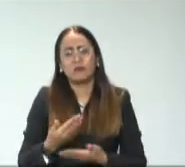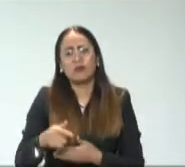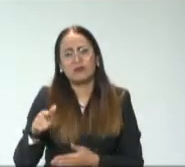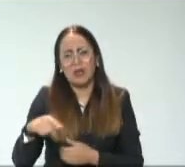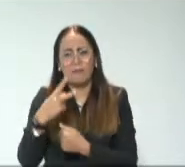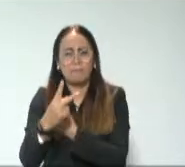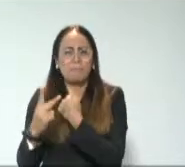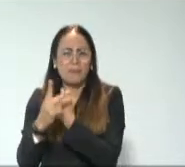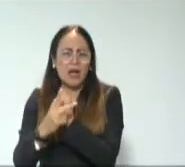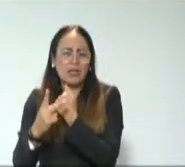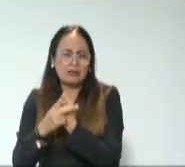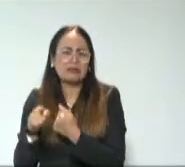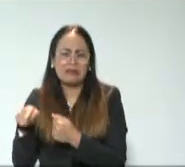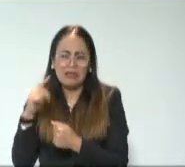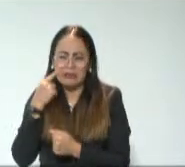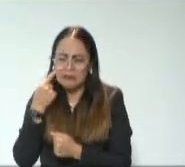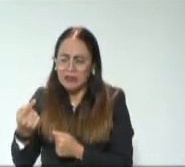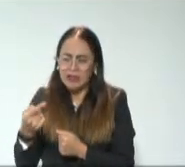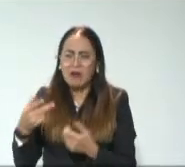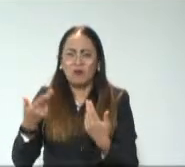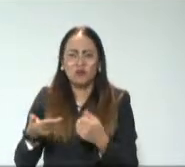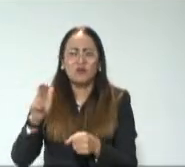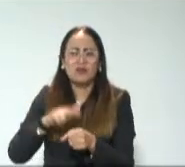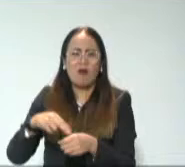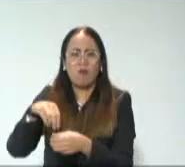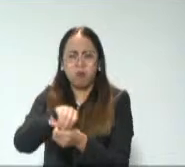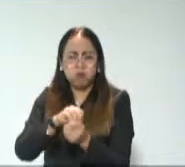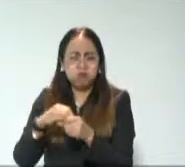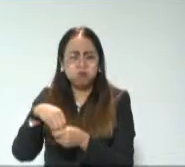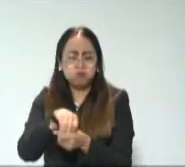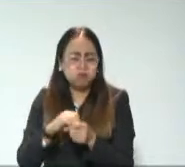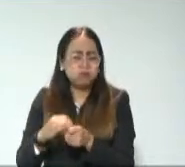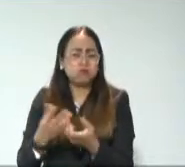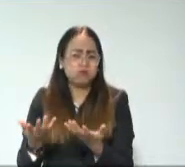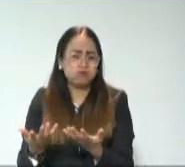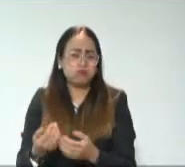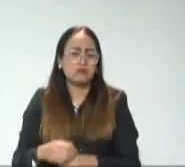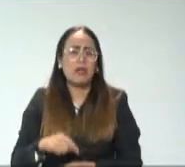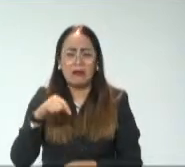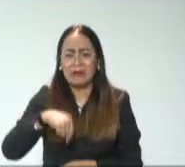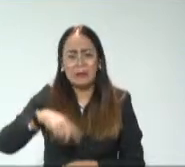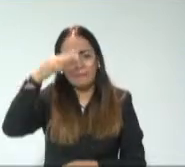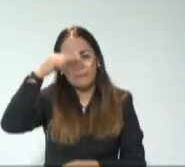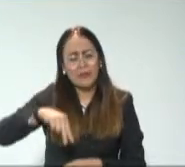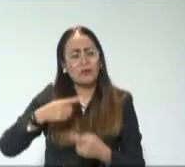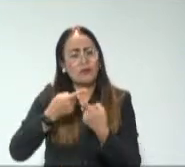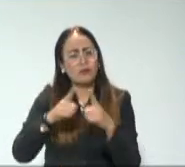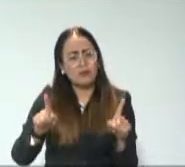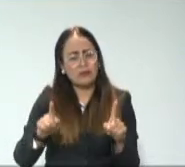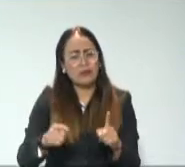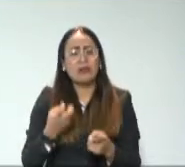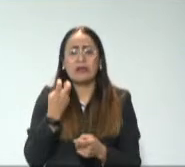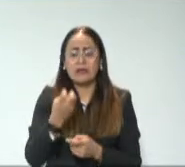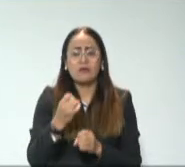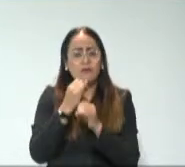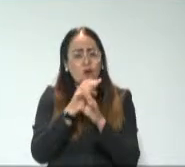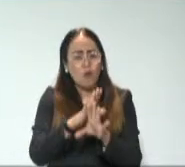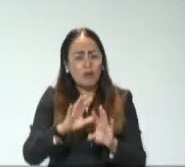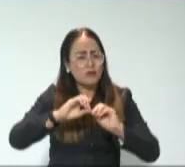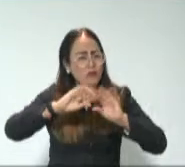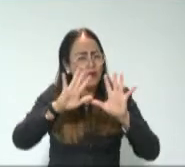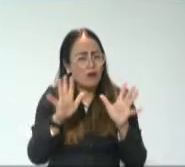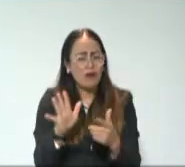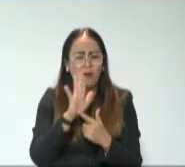en otros países y en sistemas de salud muy avanzados entonces una un manejo transparente de la información va a